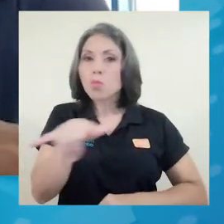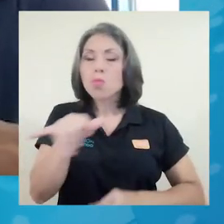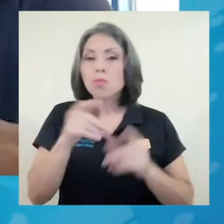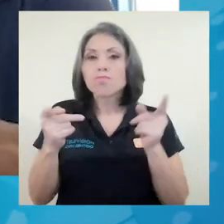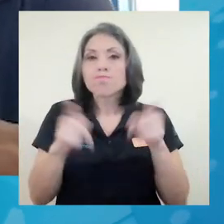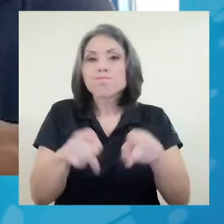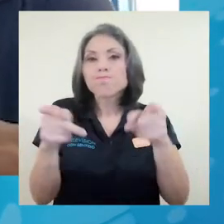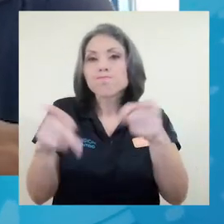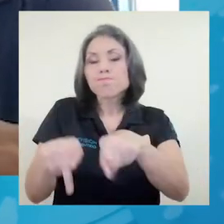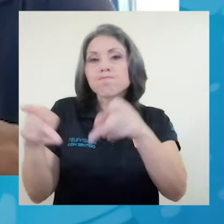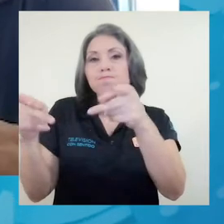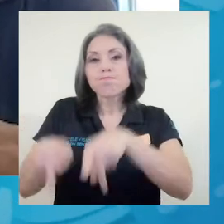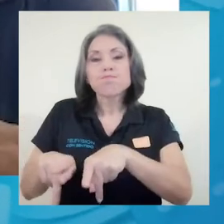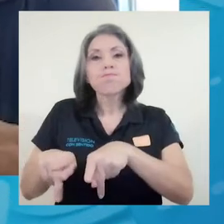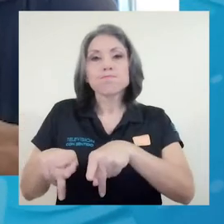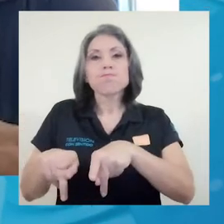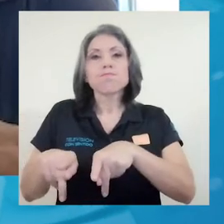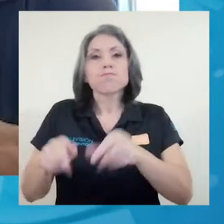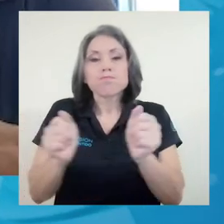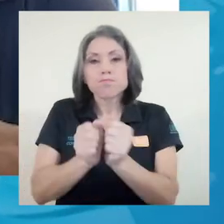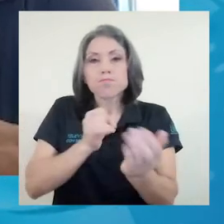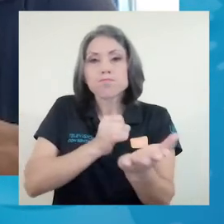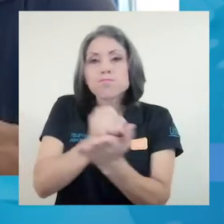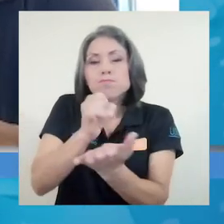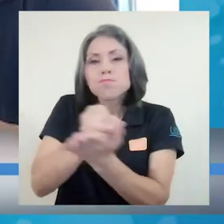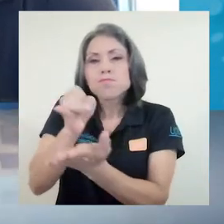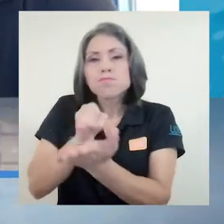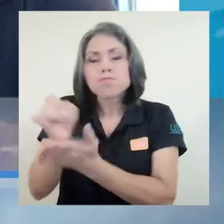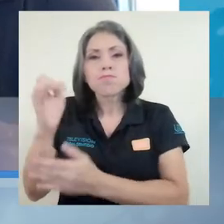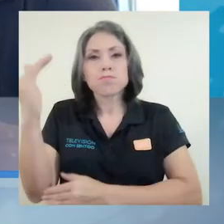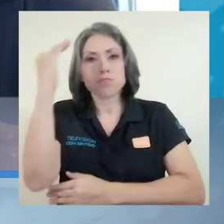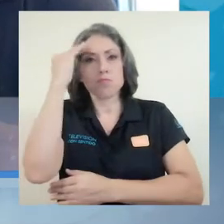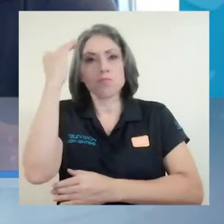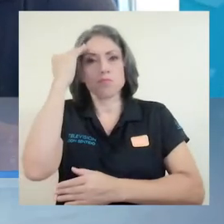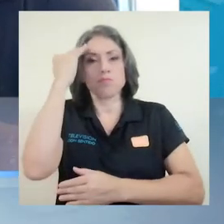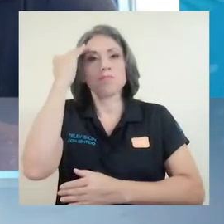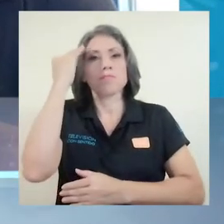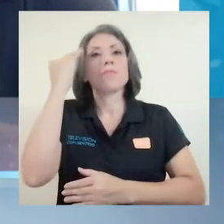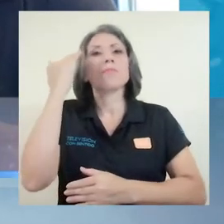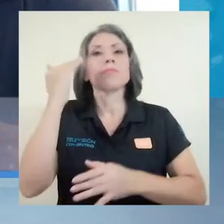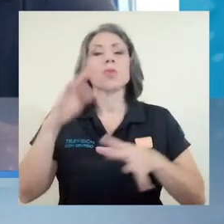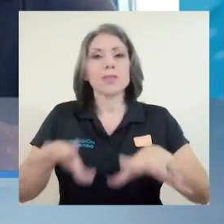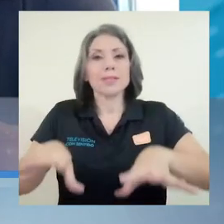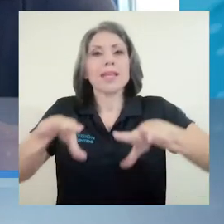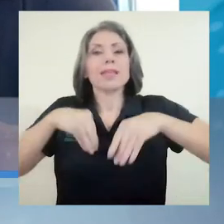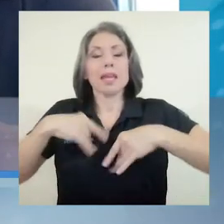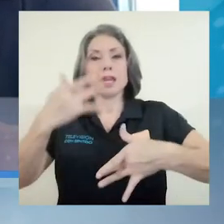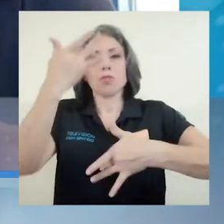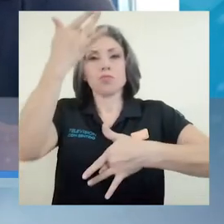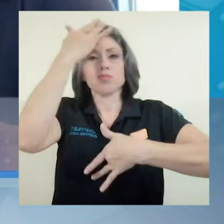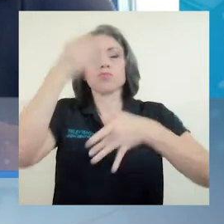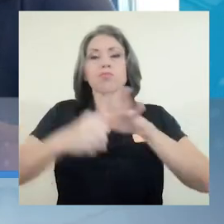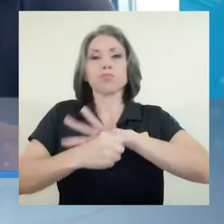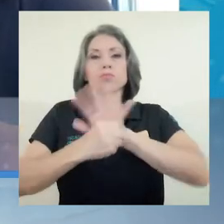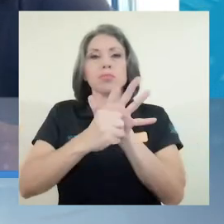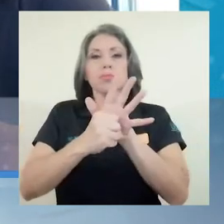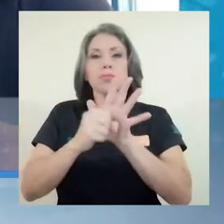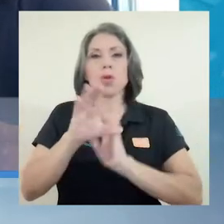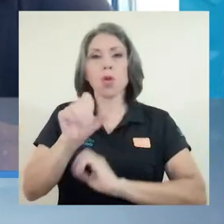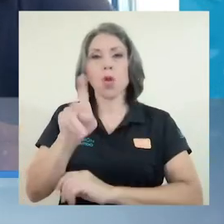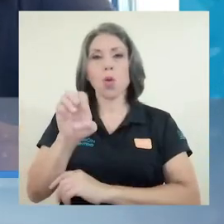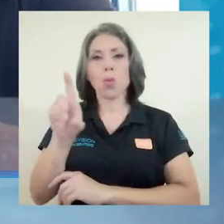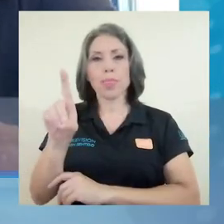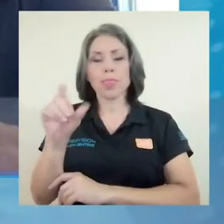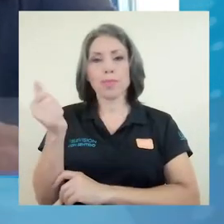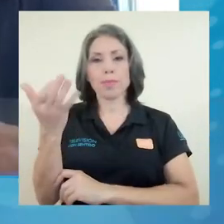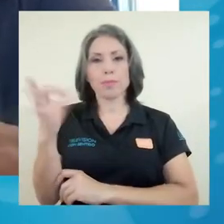y el conocimiento que se adquiere del hobby 19 en cuanto a la forma en que produce los síntomas